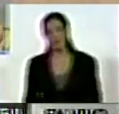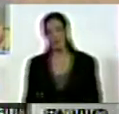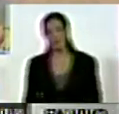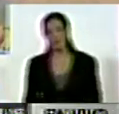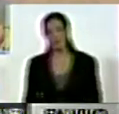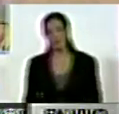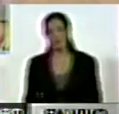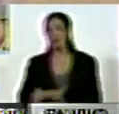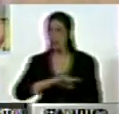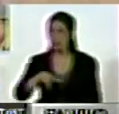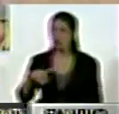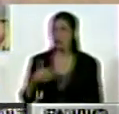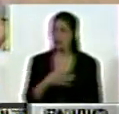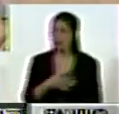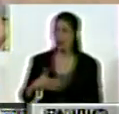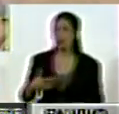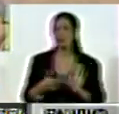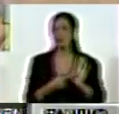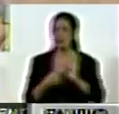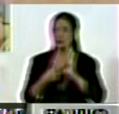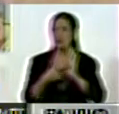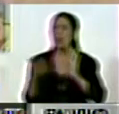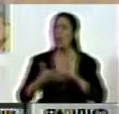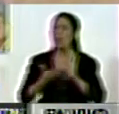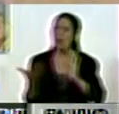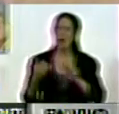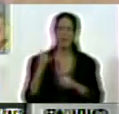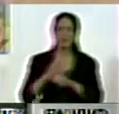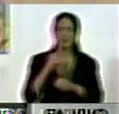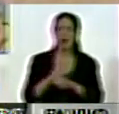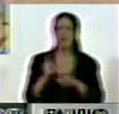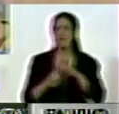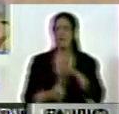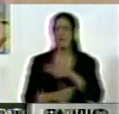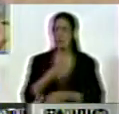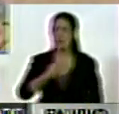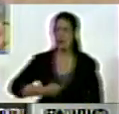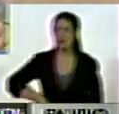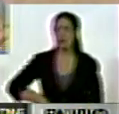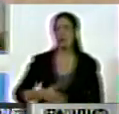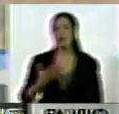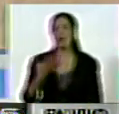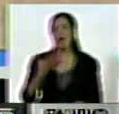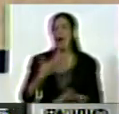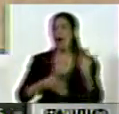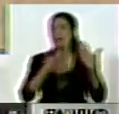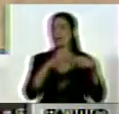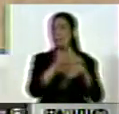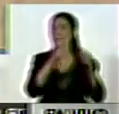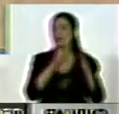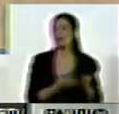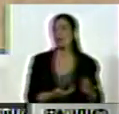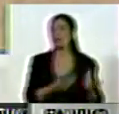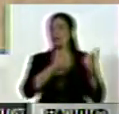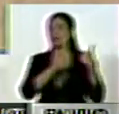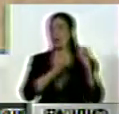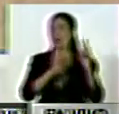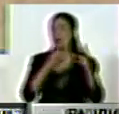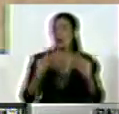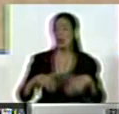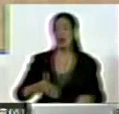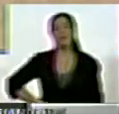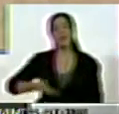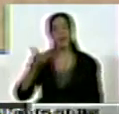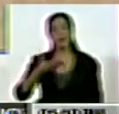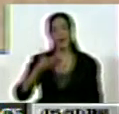imperiales. Nosotros queremos resaltar ¿cuál fue la gestión del vicepresidente siendo ministro, justamente encargada de áreas tan